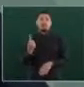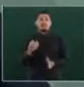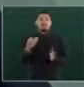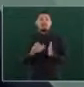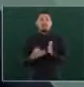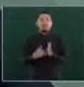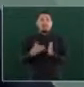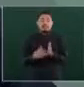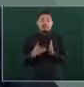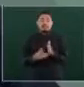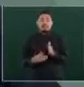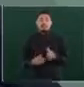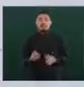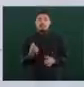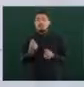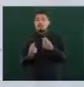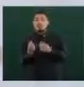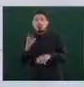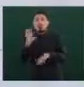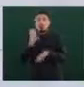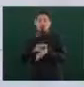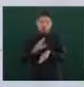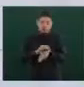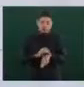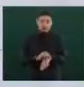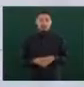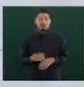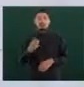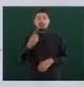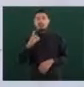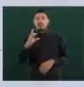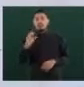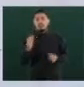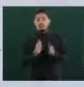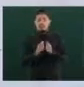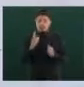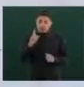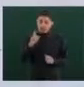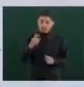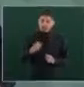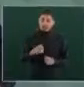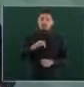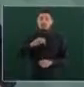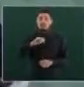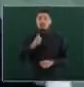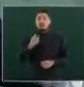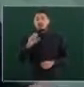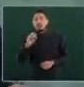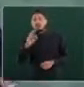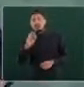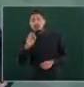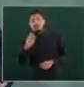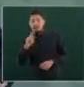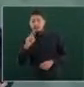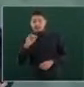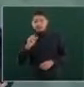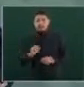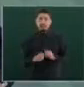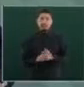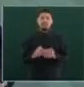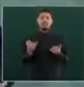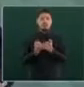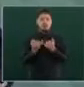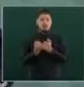este momento nosotros ponemos todos los datos para que podamos consultar este documento importantísimo y yo le